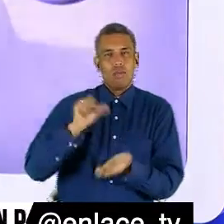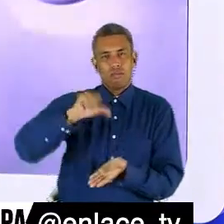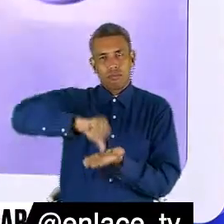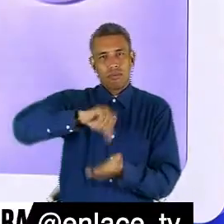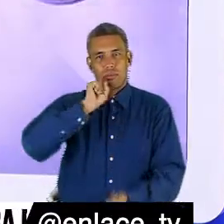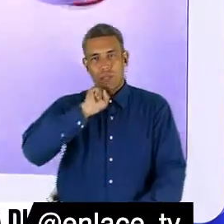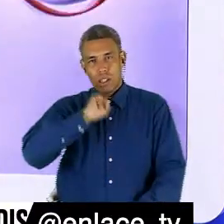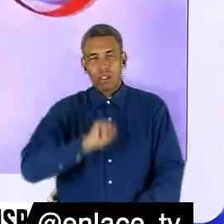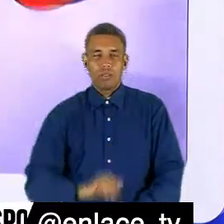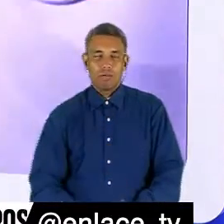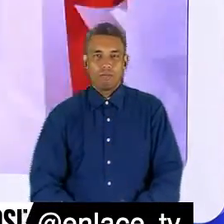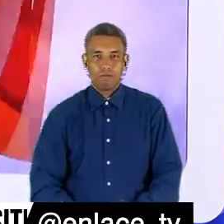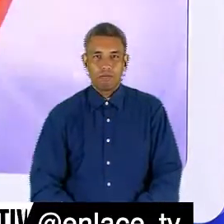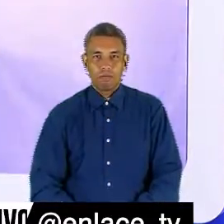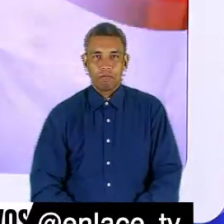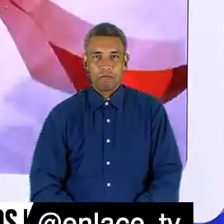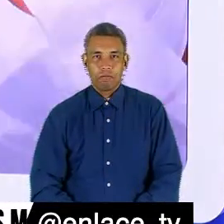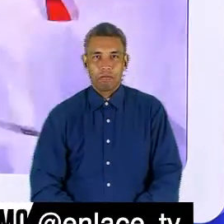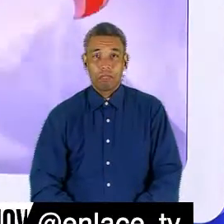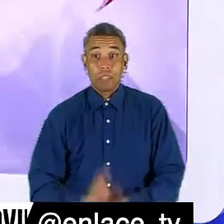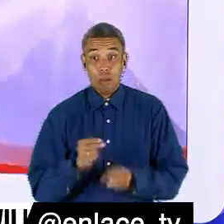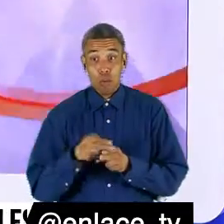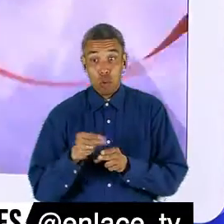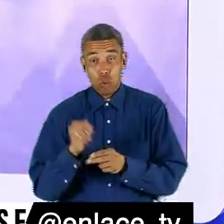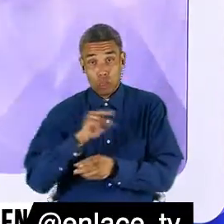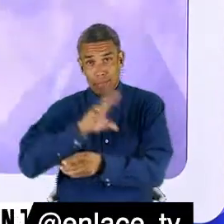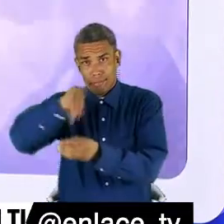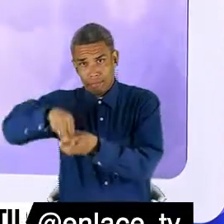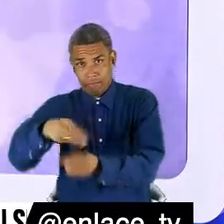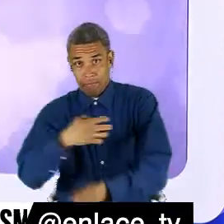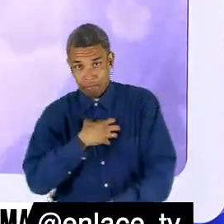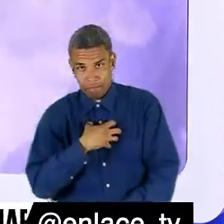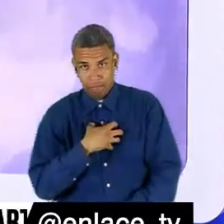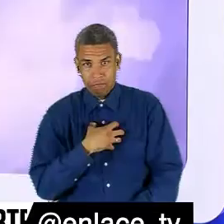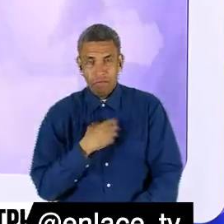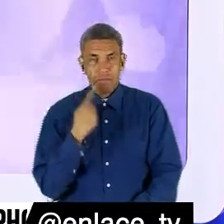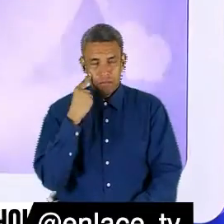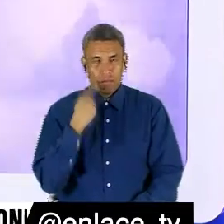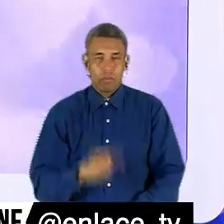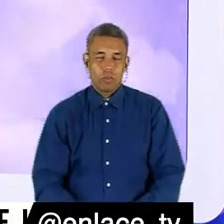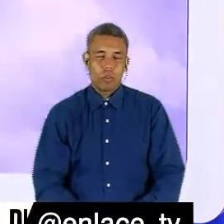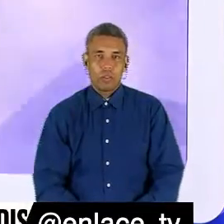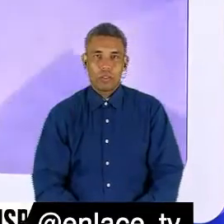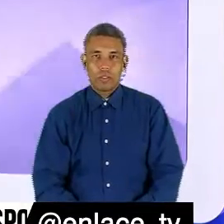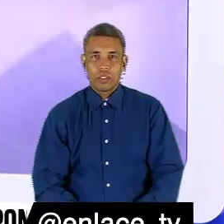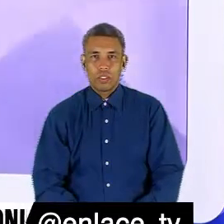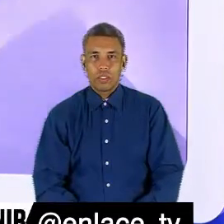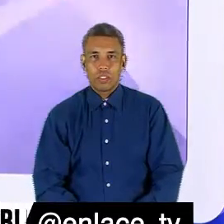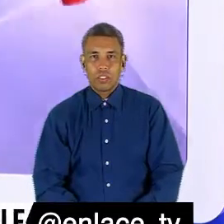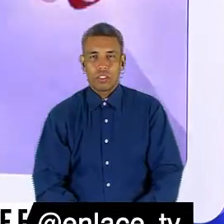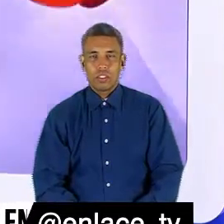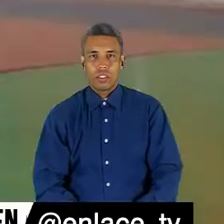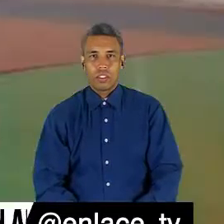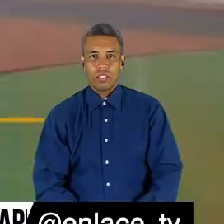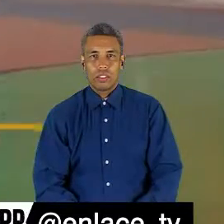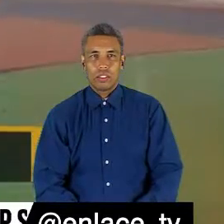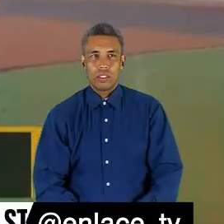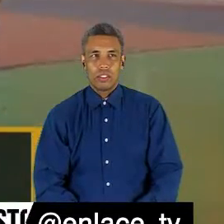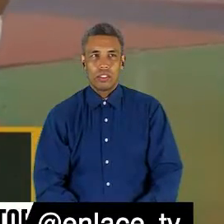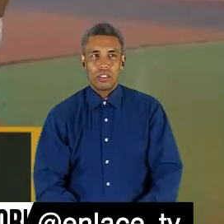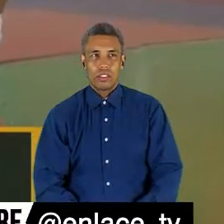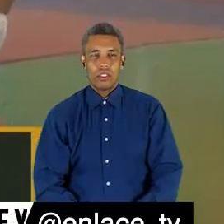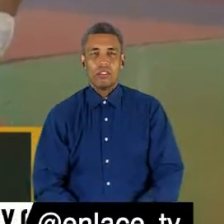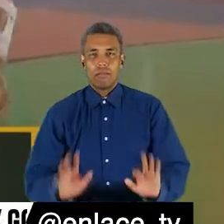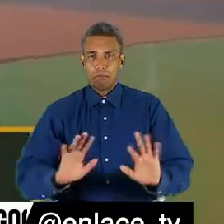para los que integran la selección Barranca Bermeja, que disputará el Open de esta disciplina deportiva. Ya está conformada